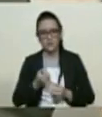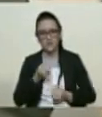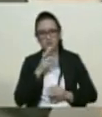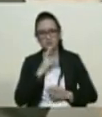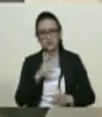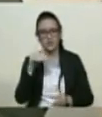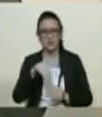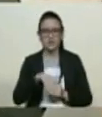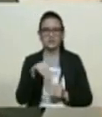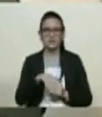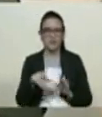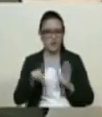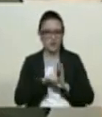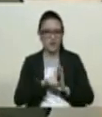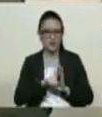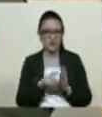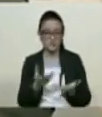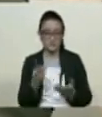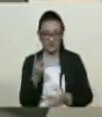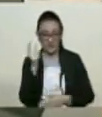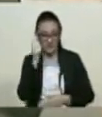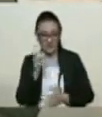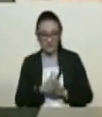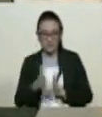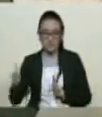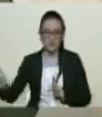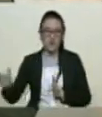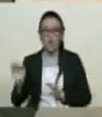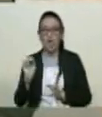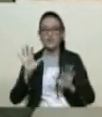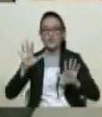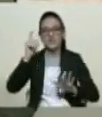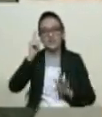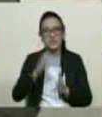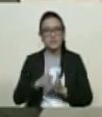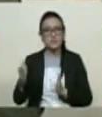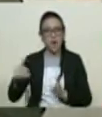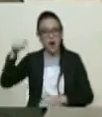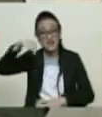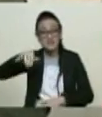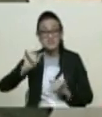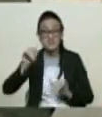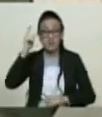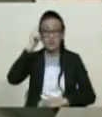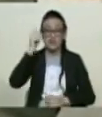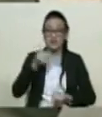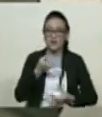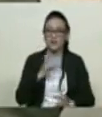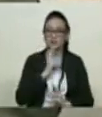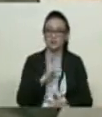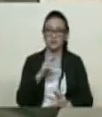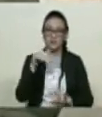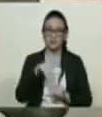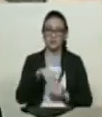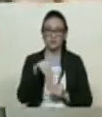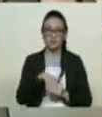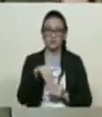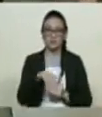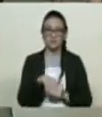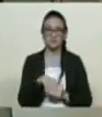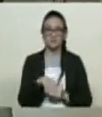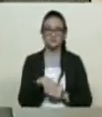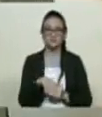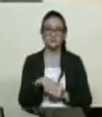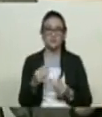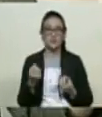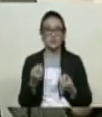electorales. Por ley lo pueden dar 3 días después o 10 días después. Aquí los damos el mismo día. Cuando dan